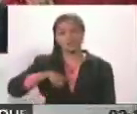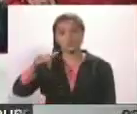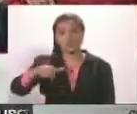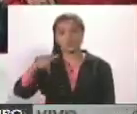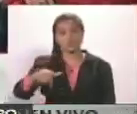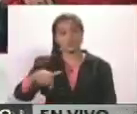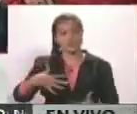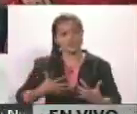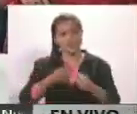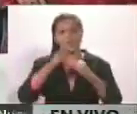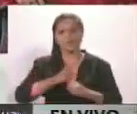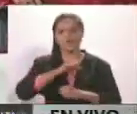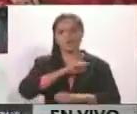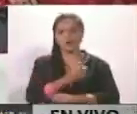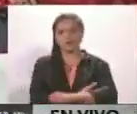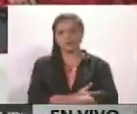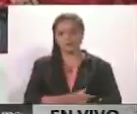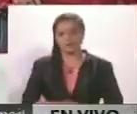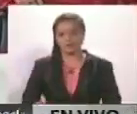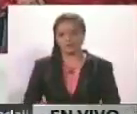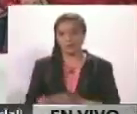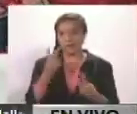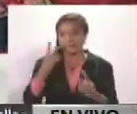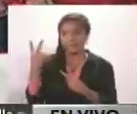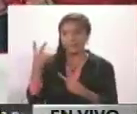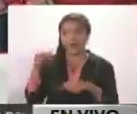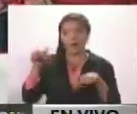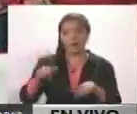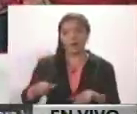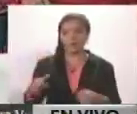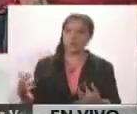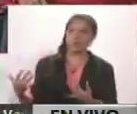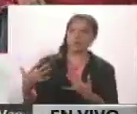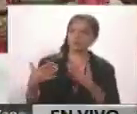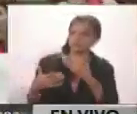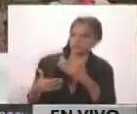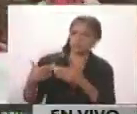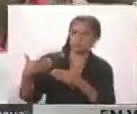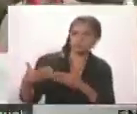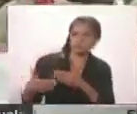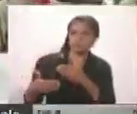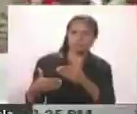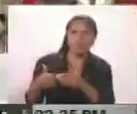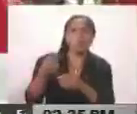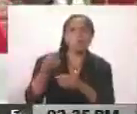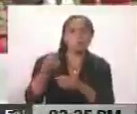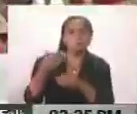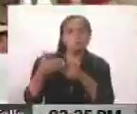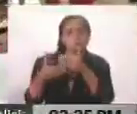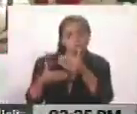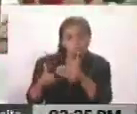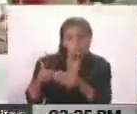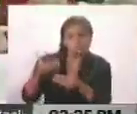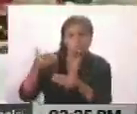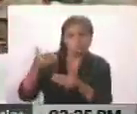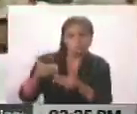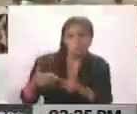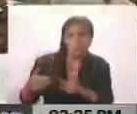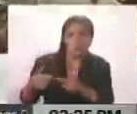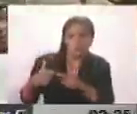fuerza creciente, ¿saben? Mire cómo hemos venido construyendo pasito a pasito, recuperando nuestra